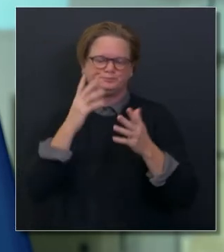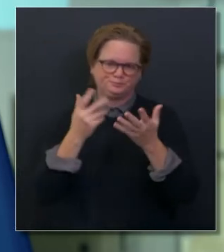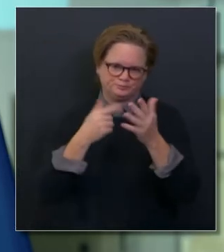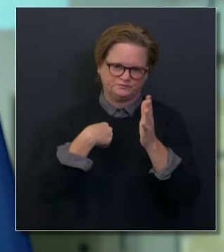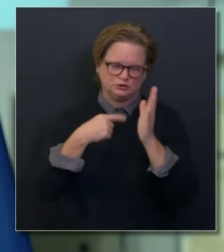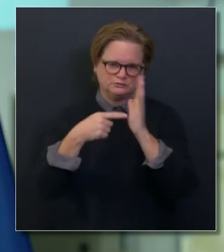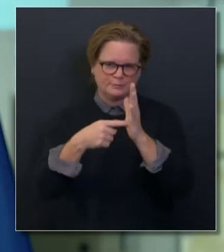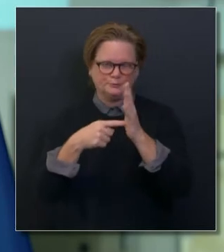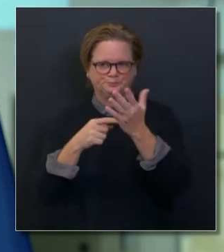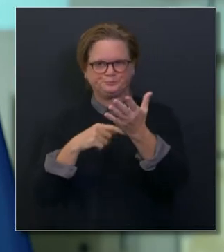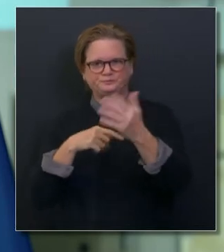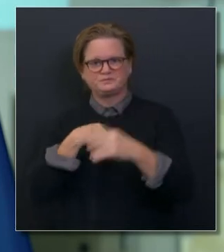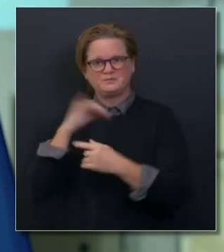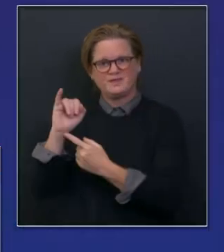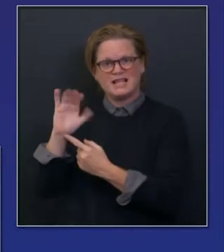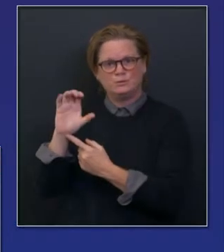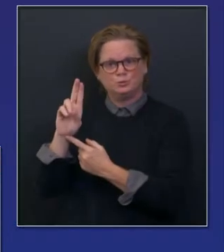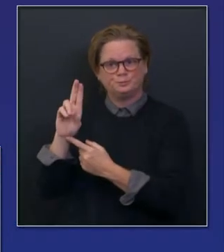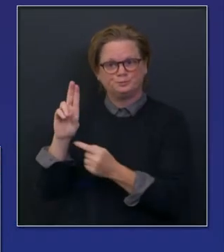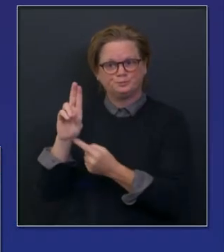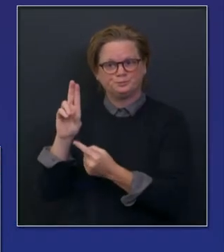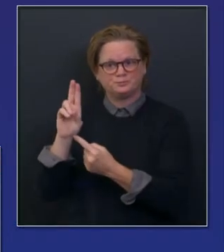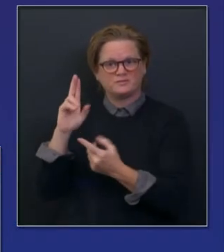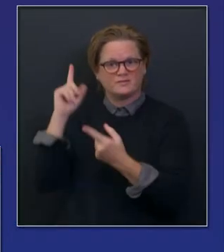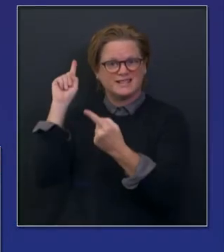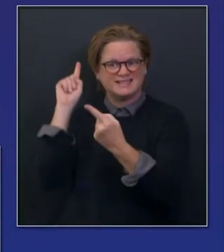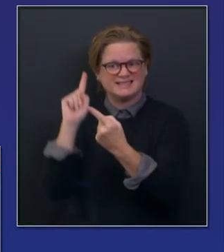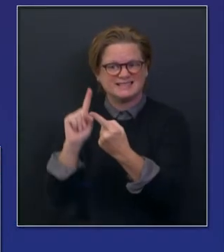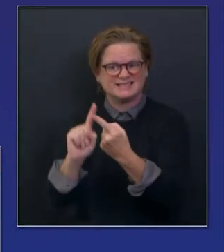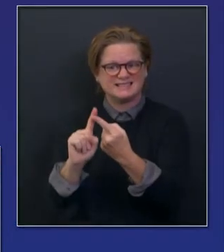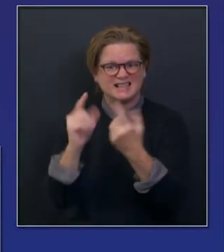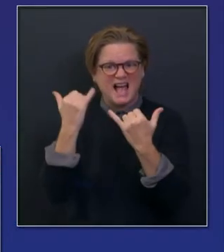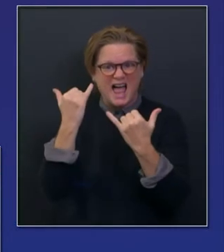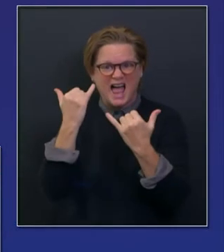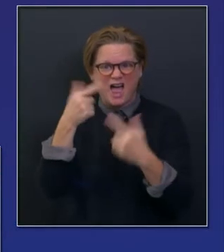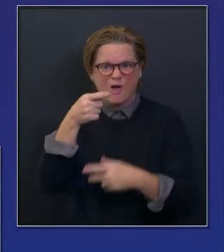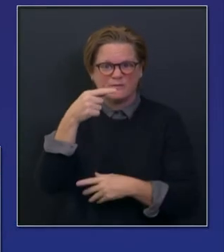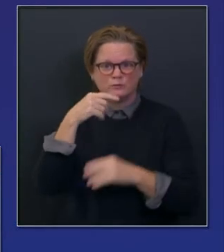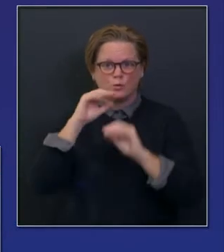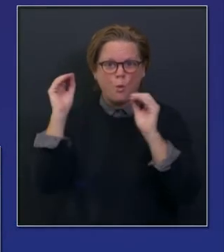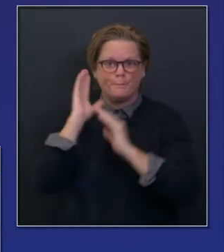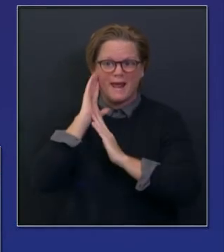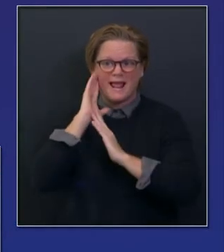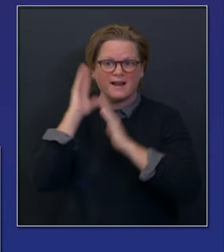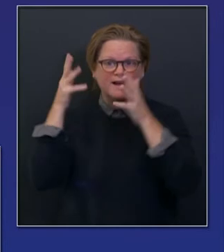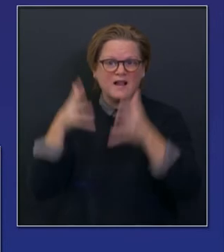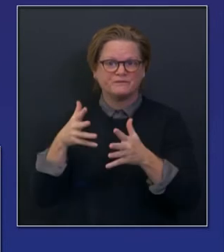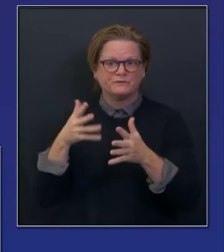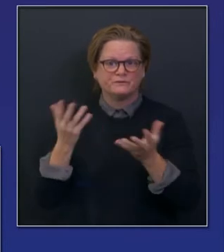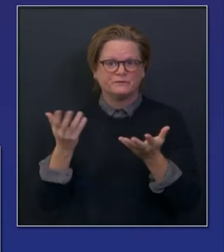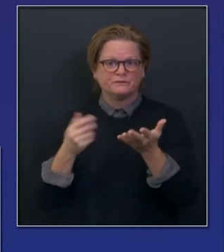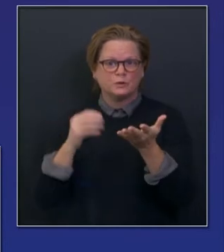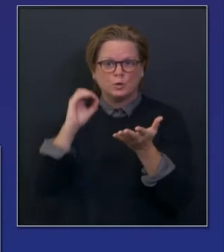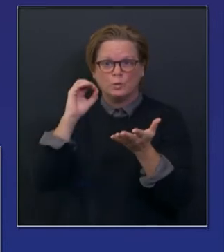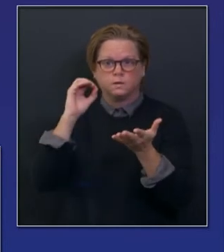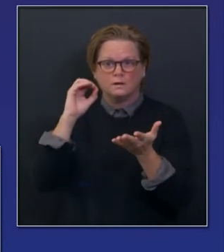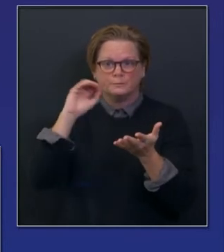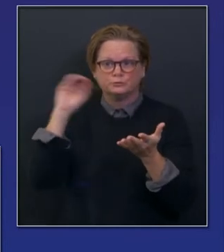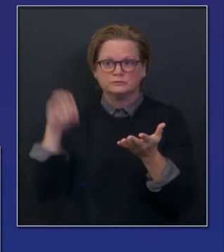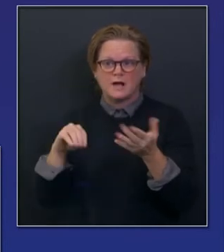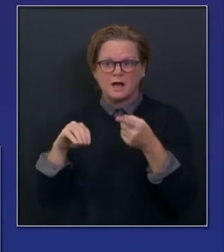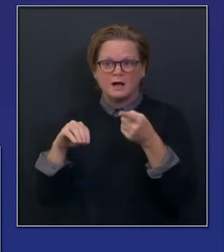días, hablando de regiones y capacidad de unidades de cuidados intensivos, viendo de nuevo esta transparencia, se ve